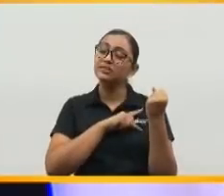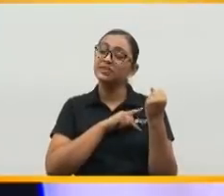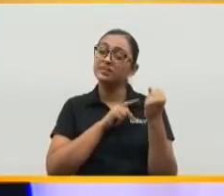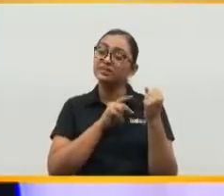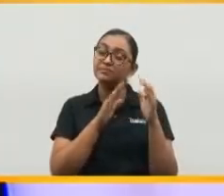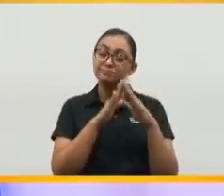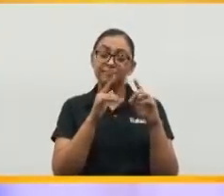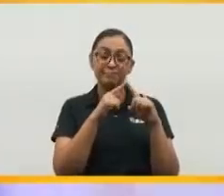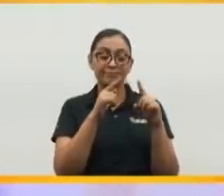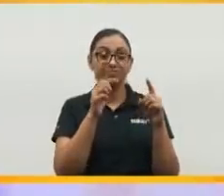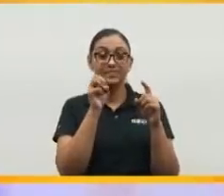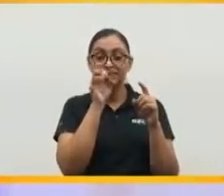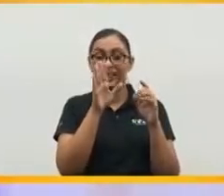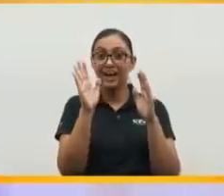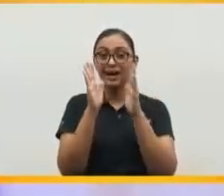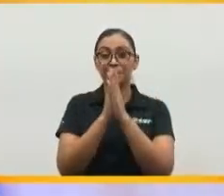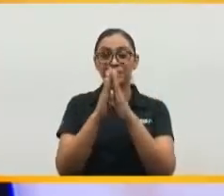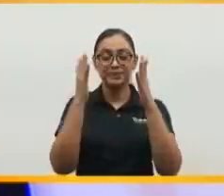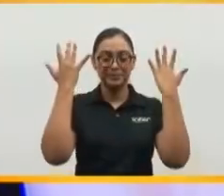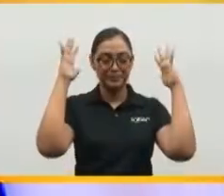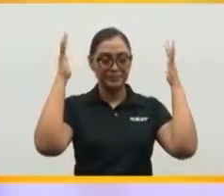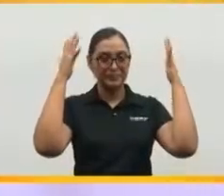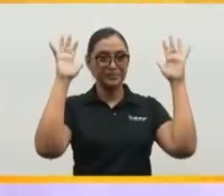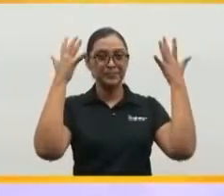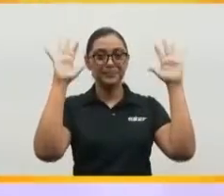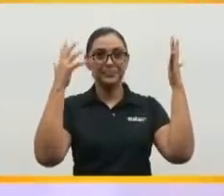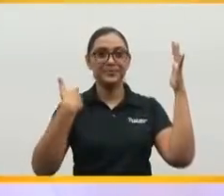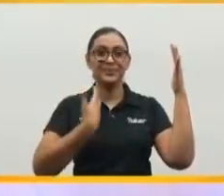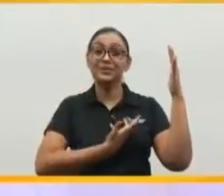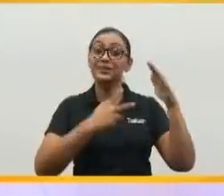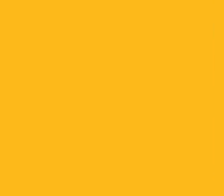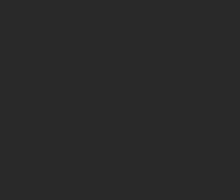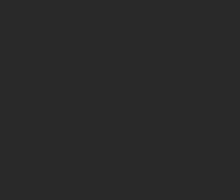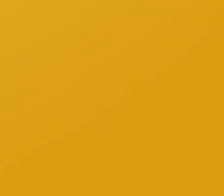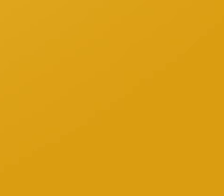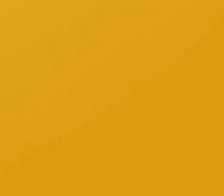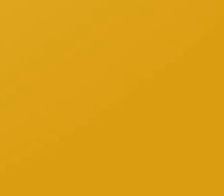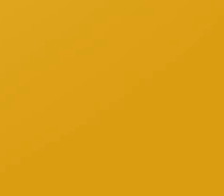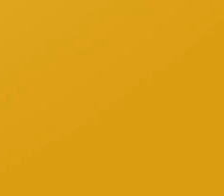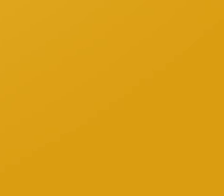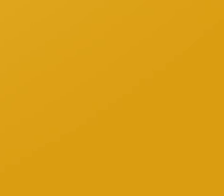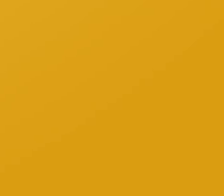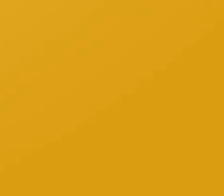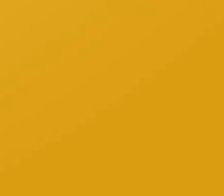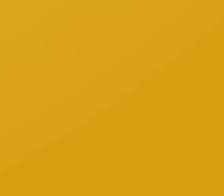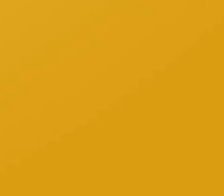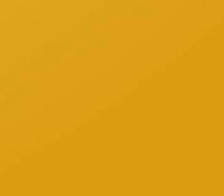dice: amén. Den un fortísimo aplauso. Vamos a ponernos de pie y vamos a cantar.